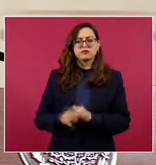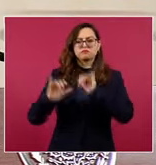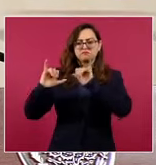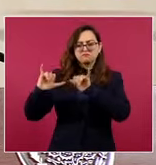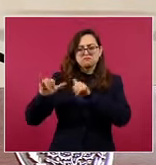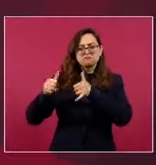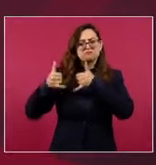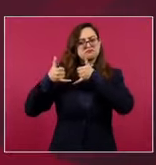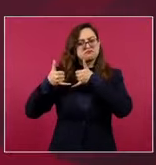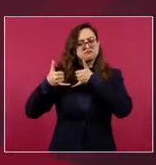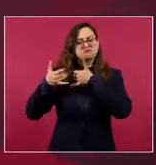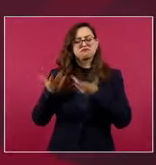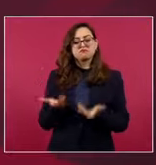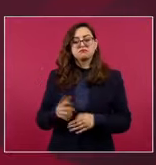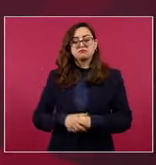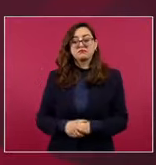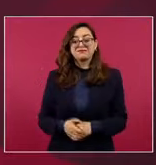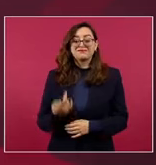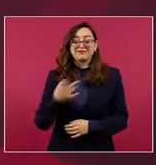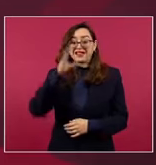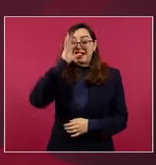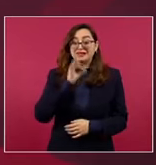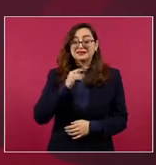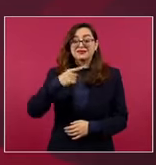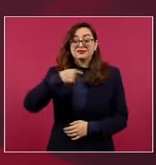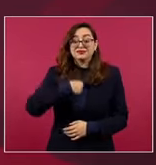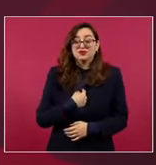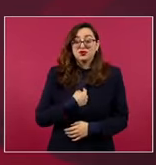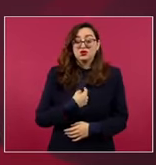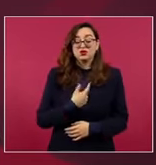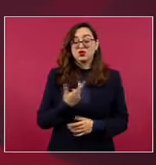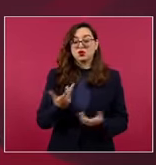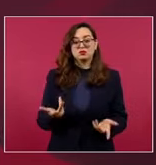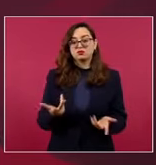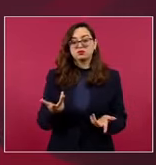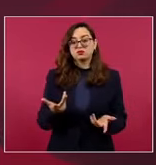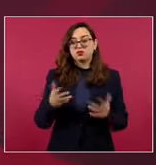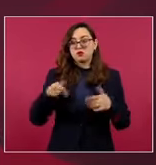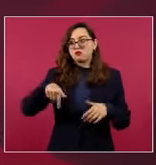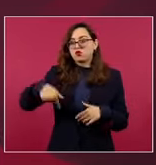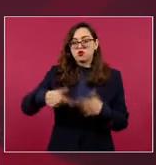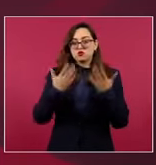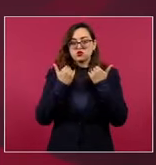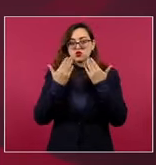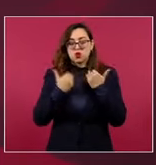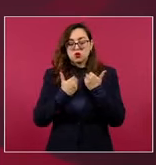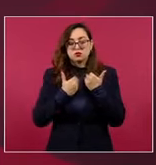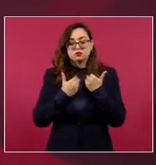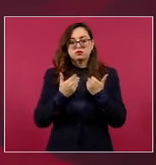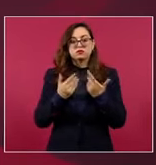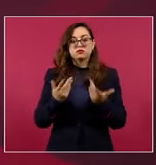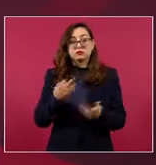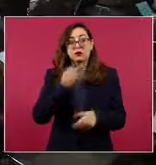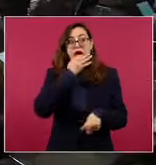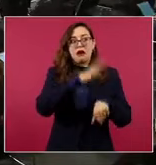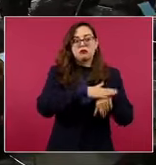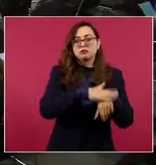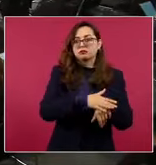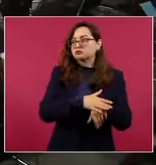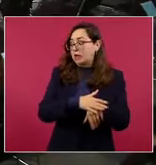comunicarse conmigo. Yo no estaba, pero tan luego me informaron, me comuniqué con